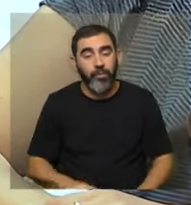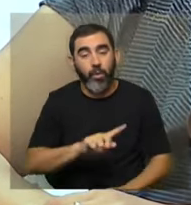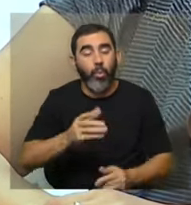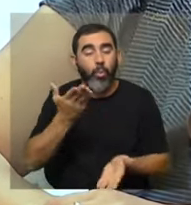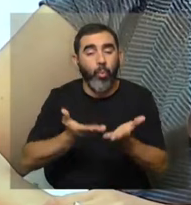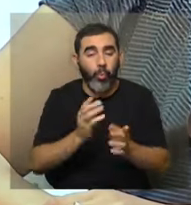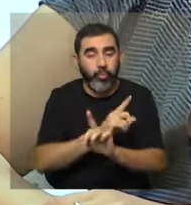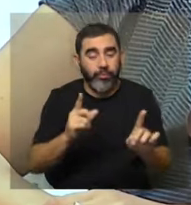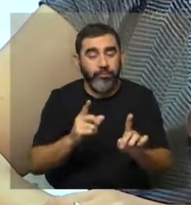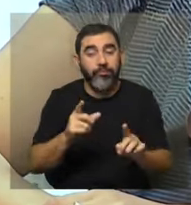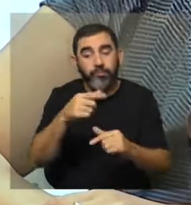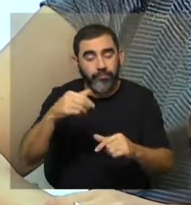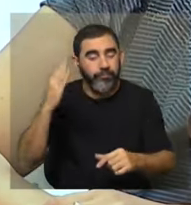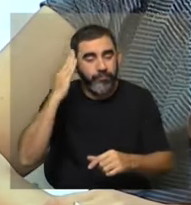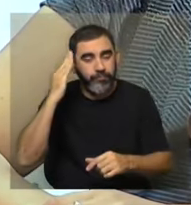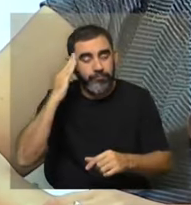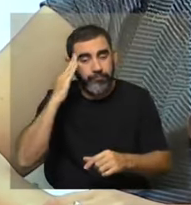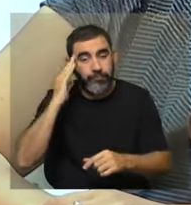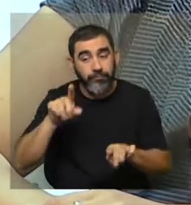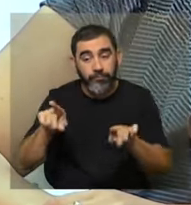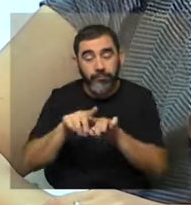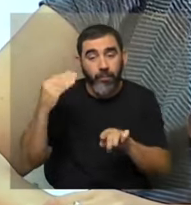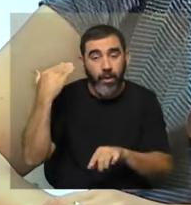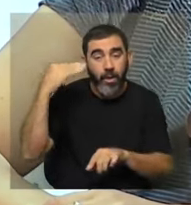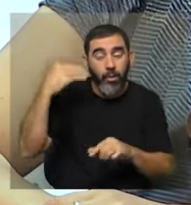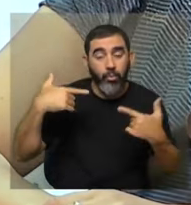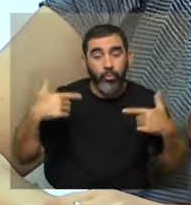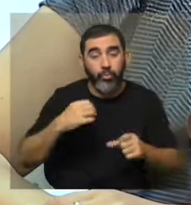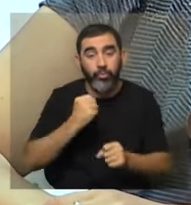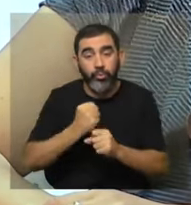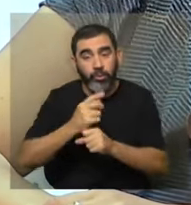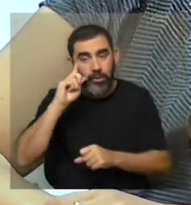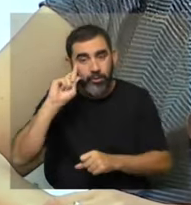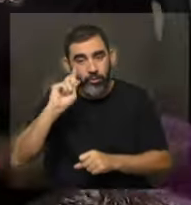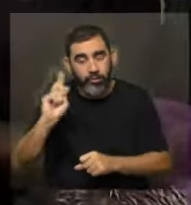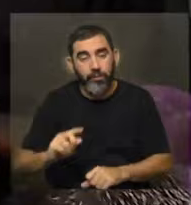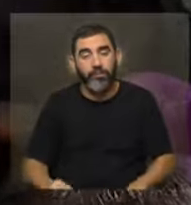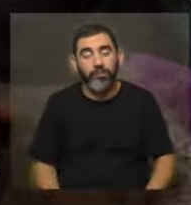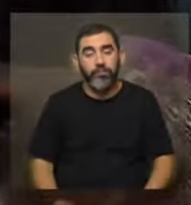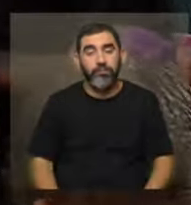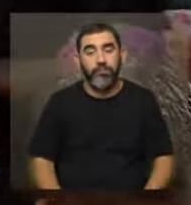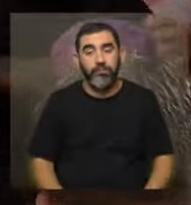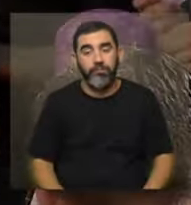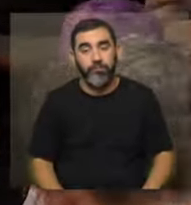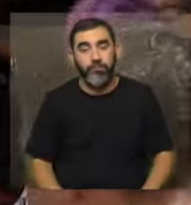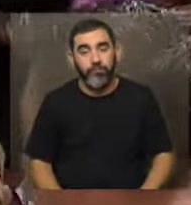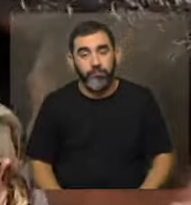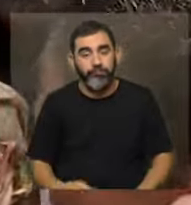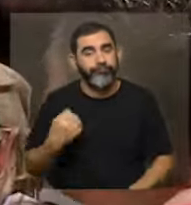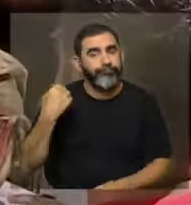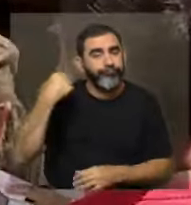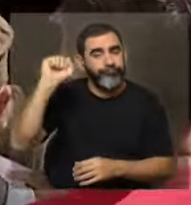injusta ustedes saben que ni siquiera las propias autoridades del Ministerio de trabajo sabían de esta decisión así que en realidad se pasó por